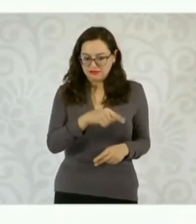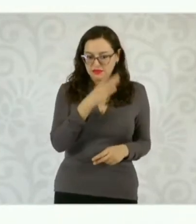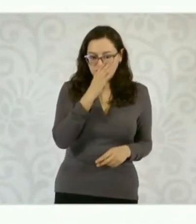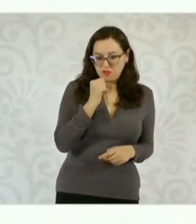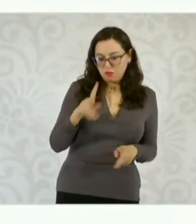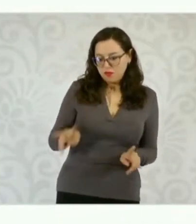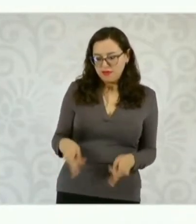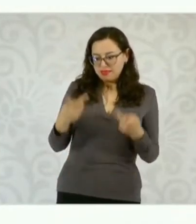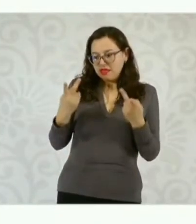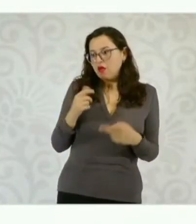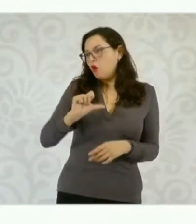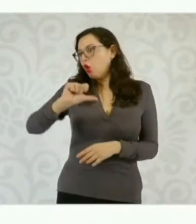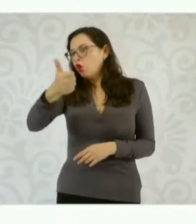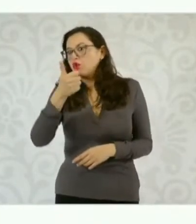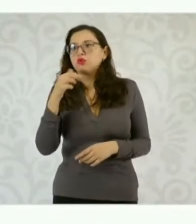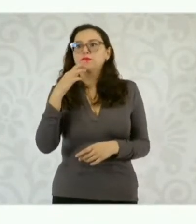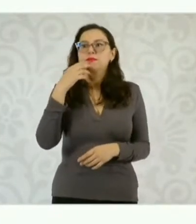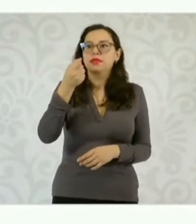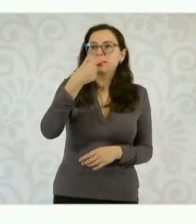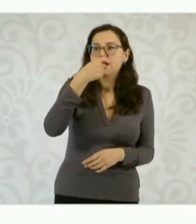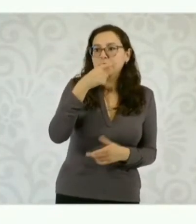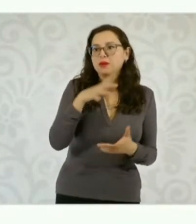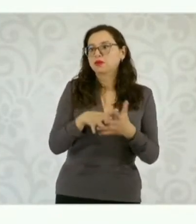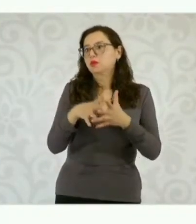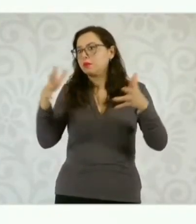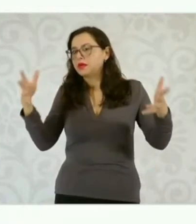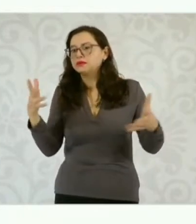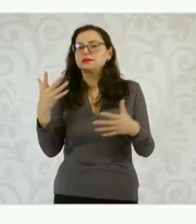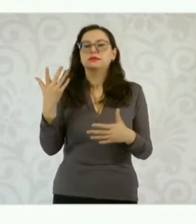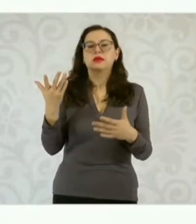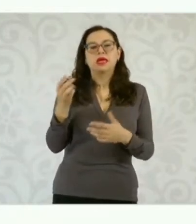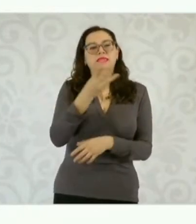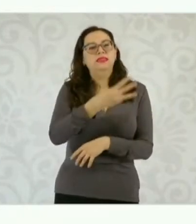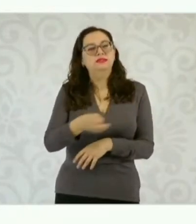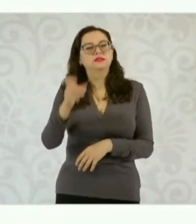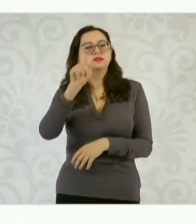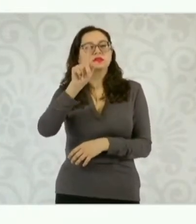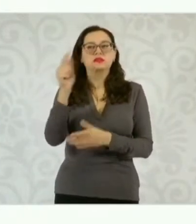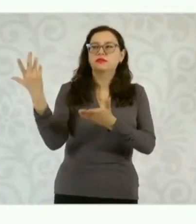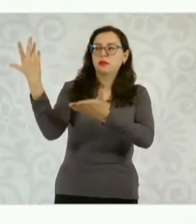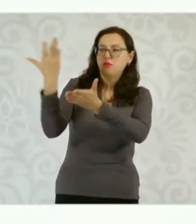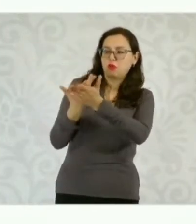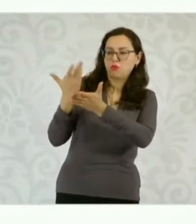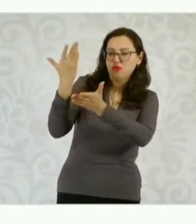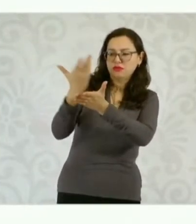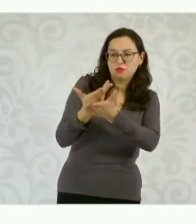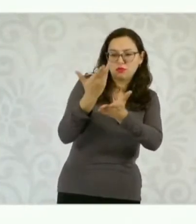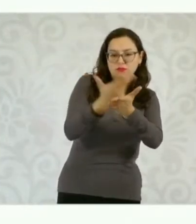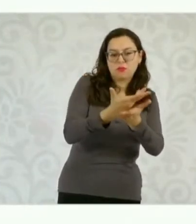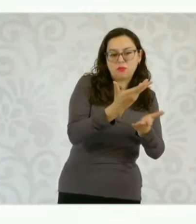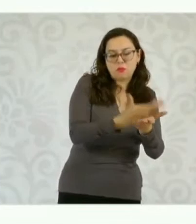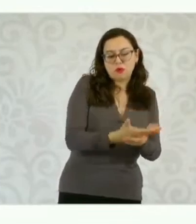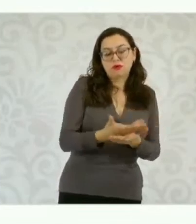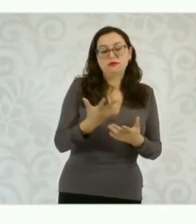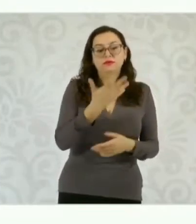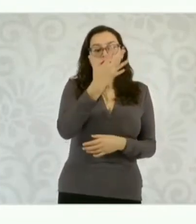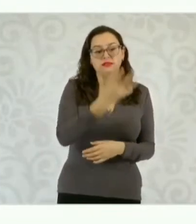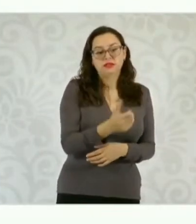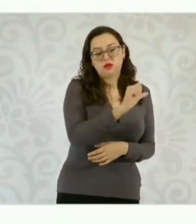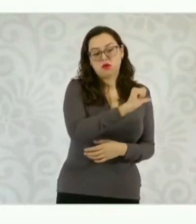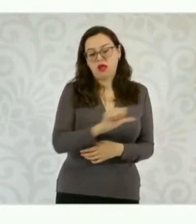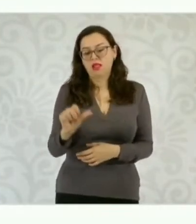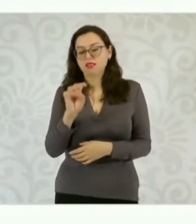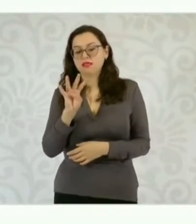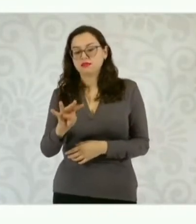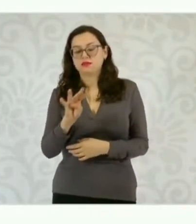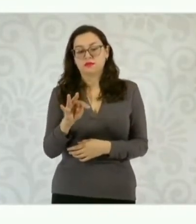eficiencia terapéutica. Hicimos una investigación de mercado en la que recibimos más de 370 propuestas de proveeduría que ocurrió entre el 5 al 16 de